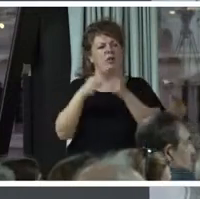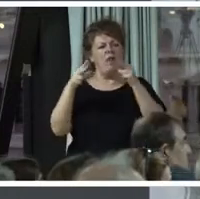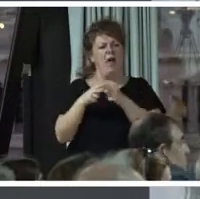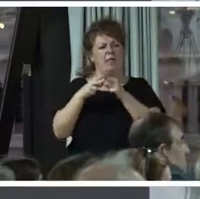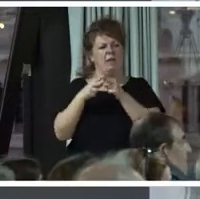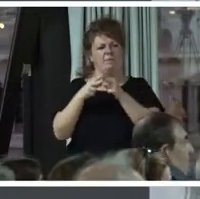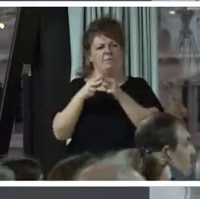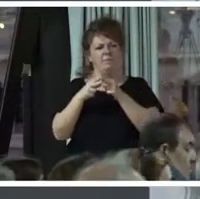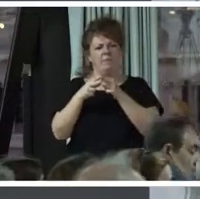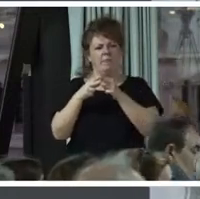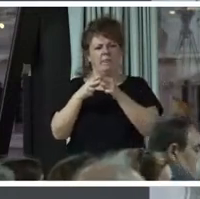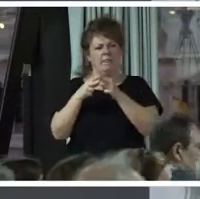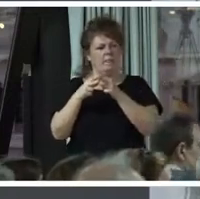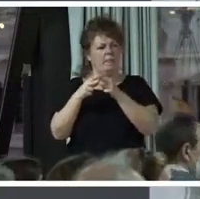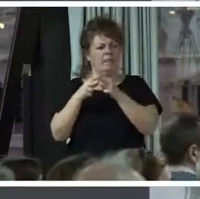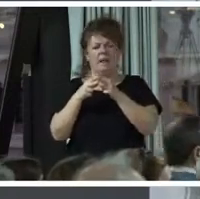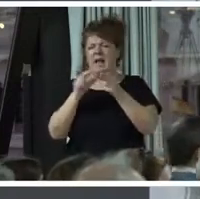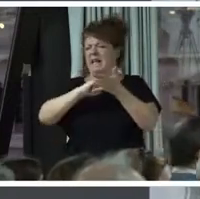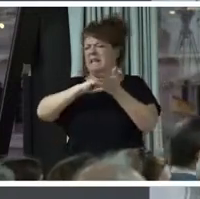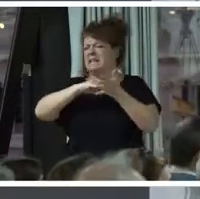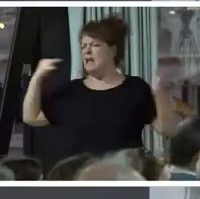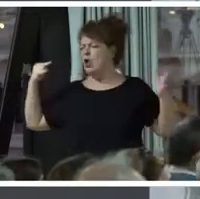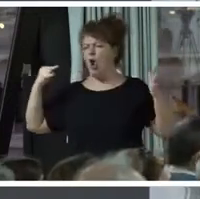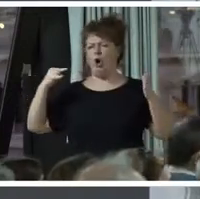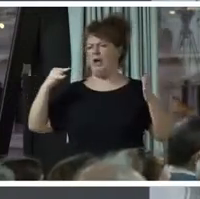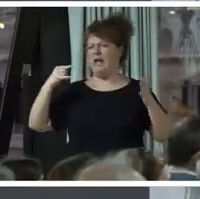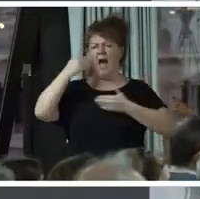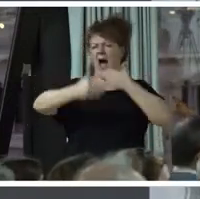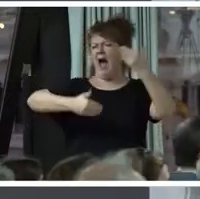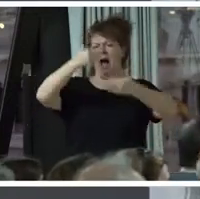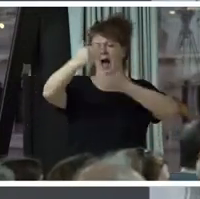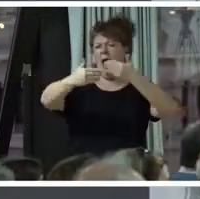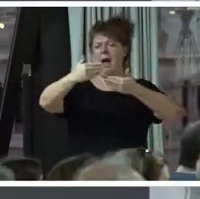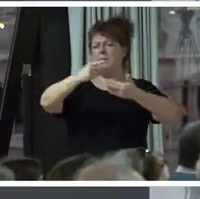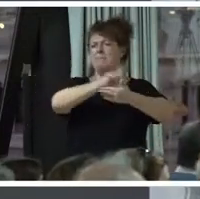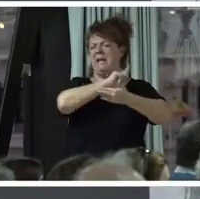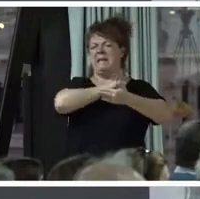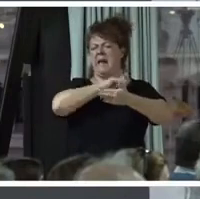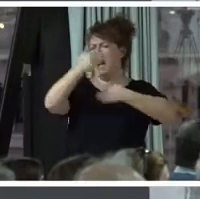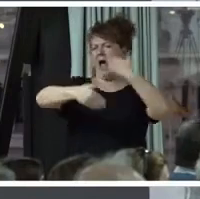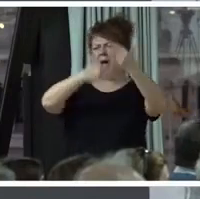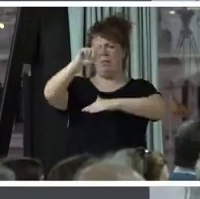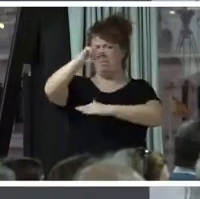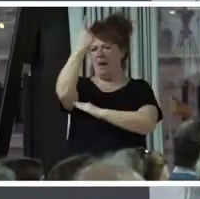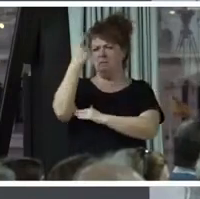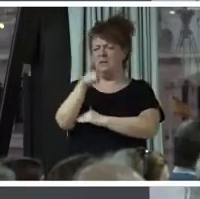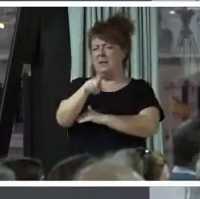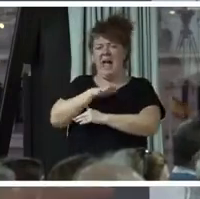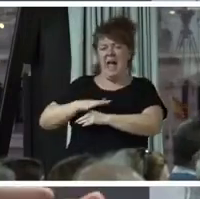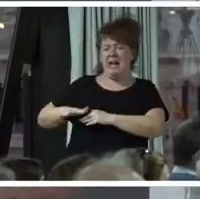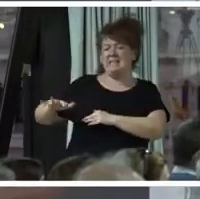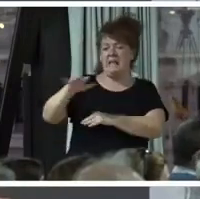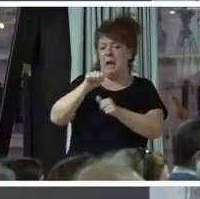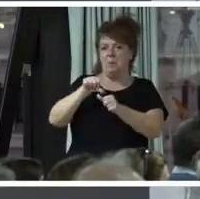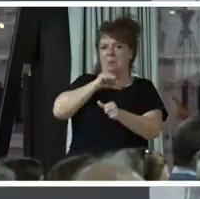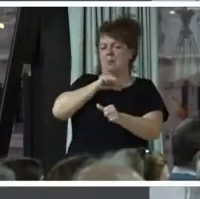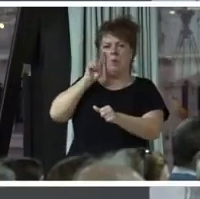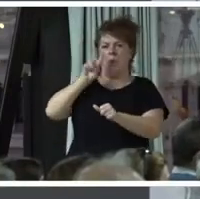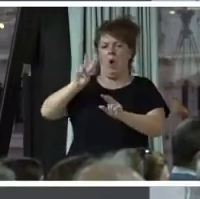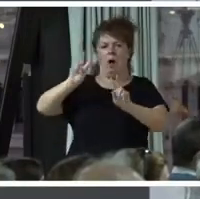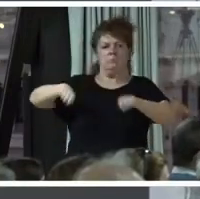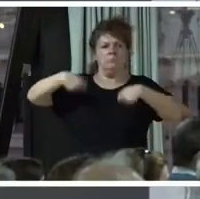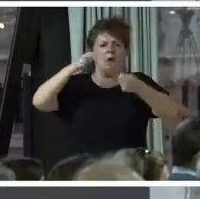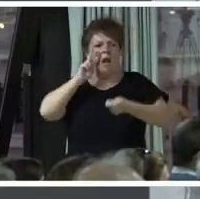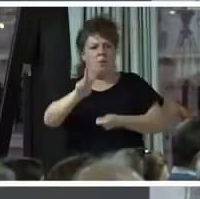seguramente con la mayor con la tecnología militar más avanzada del mundo lo cual nos lleva a un escenario sin precedentes